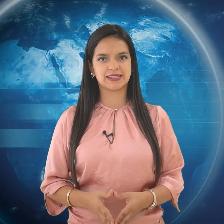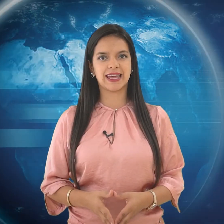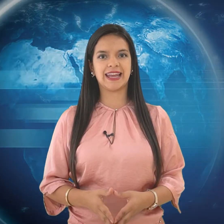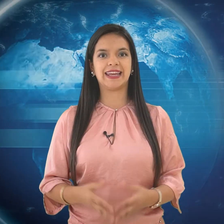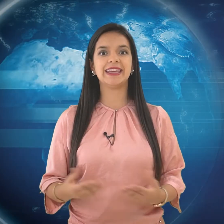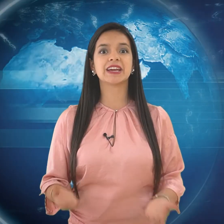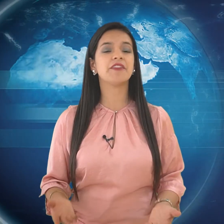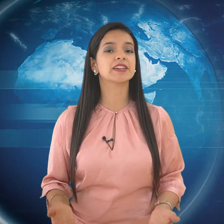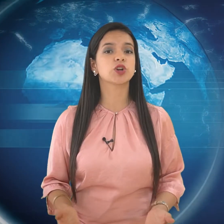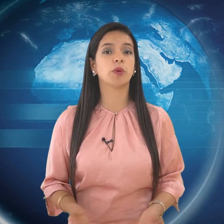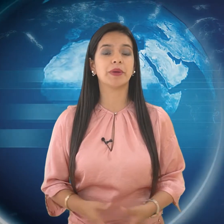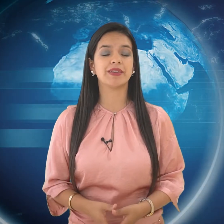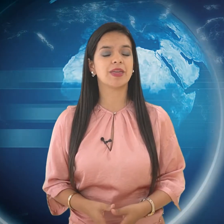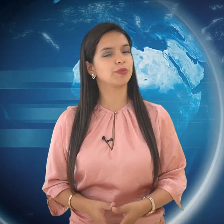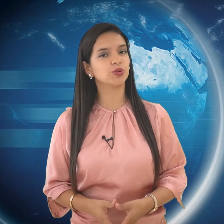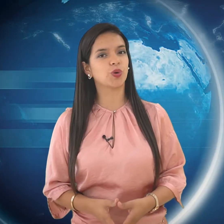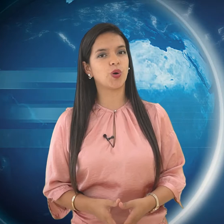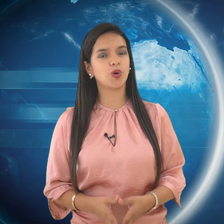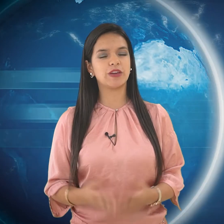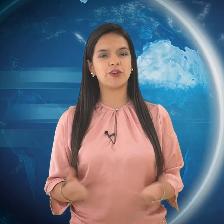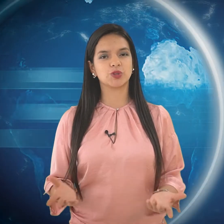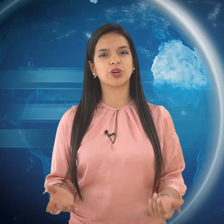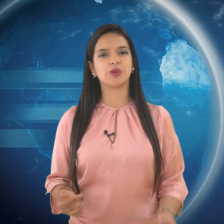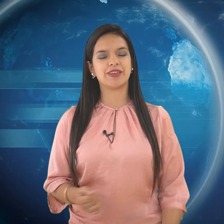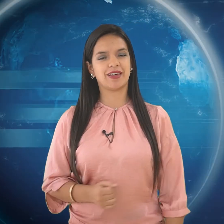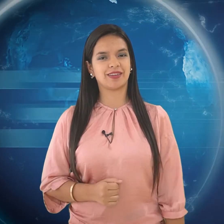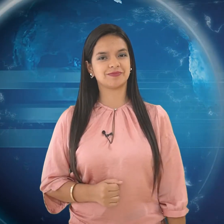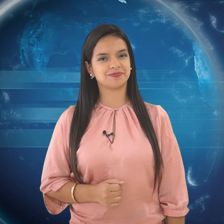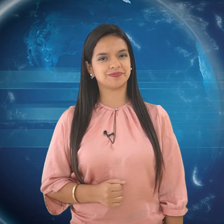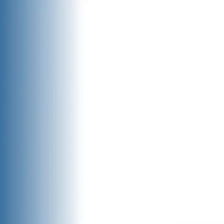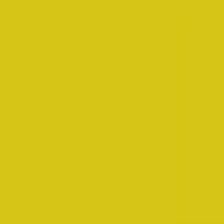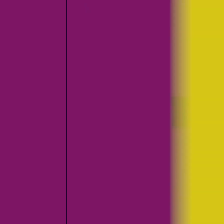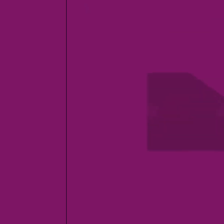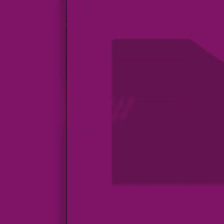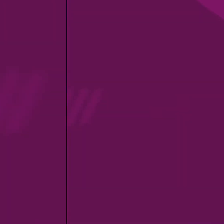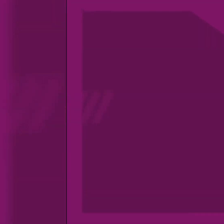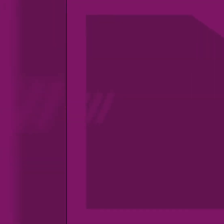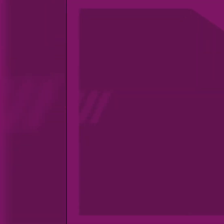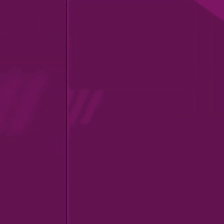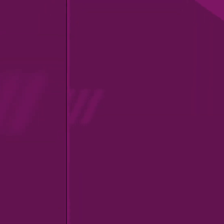que hace el ICFEX como medida de protocolo y bioseguridad.